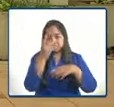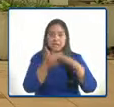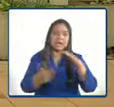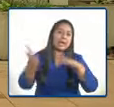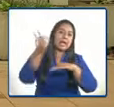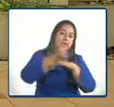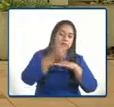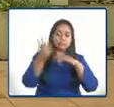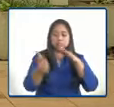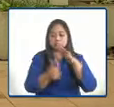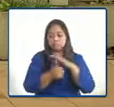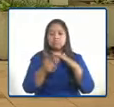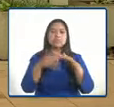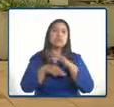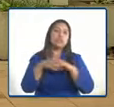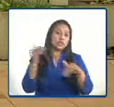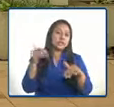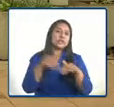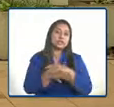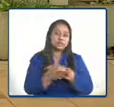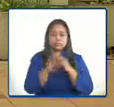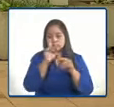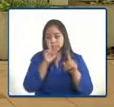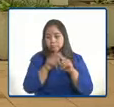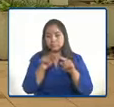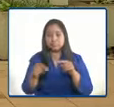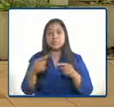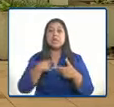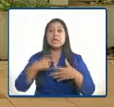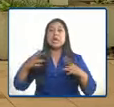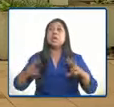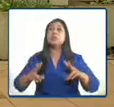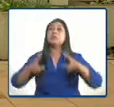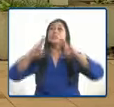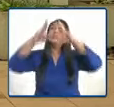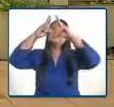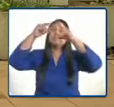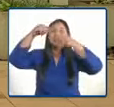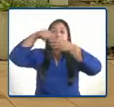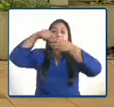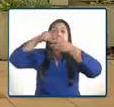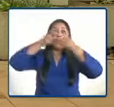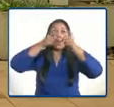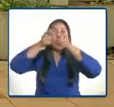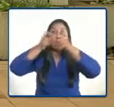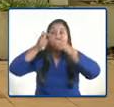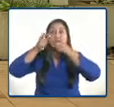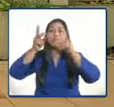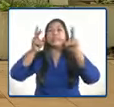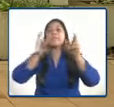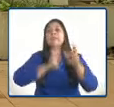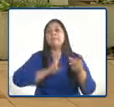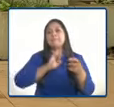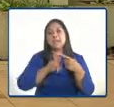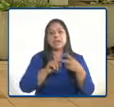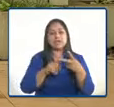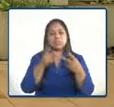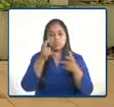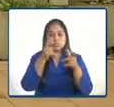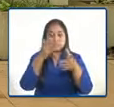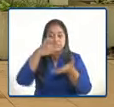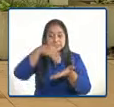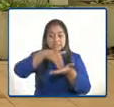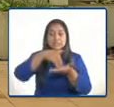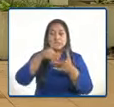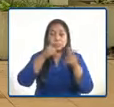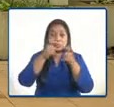control. En torres de control pues tenían también filtraciones, estamos trabajándola. En tema de baños estamos trabajando en el centro de control,